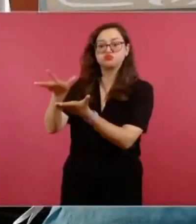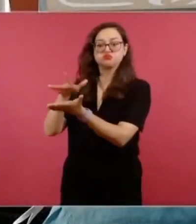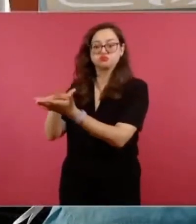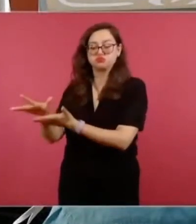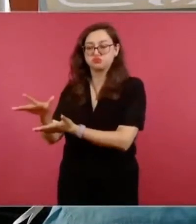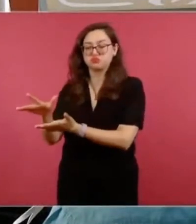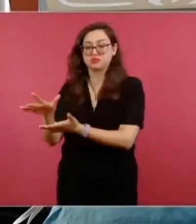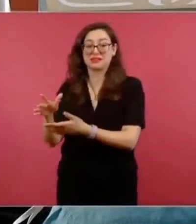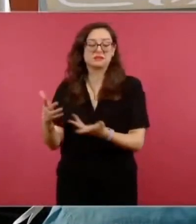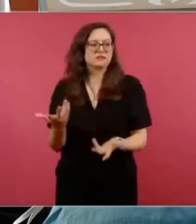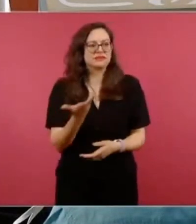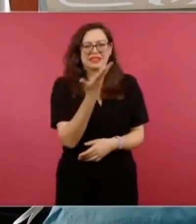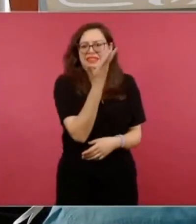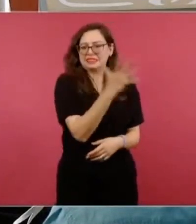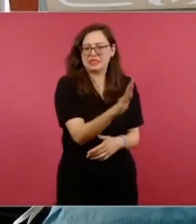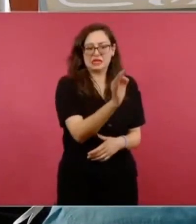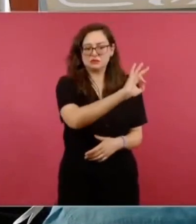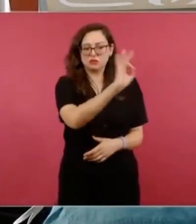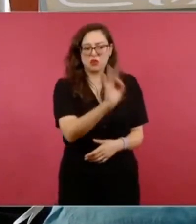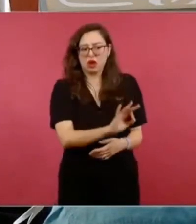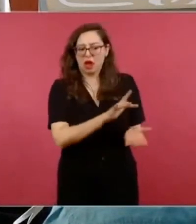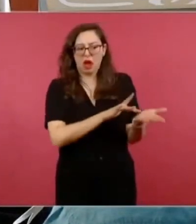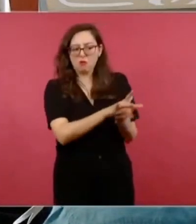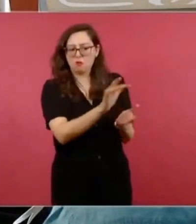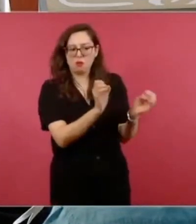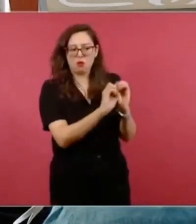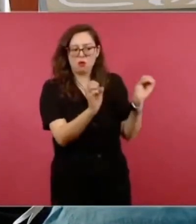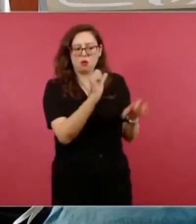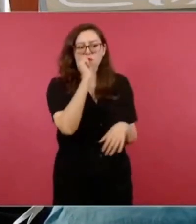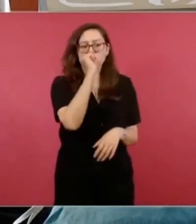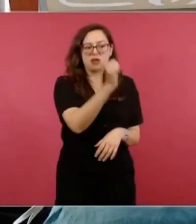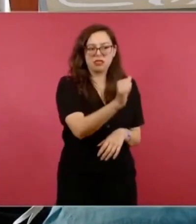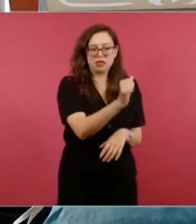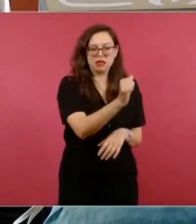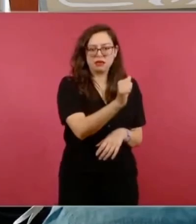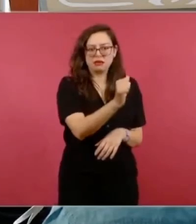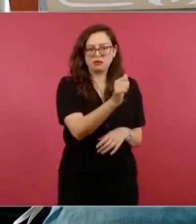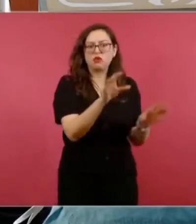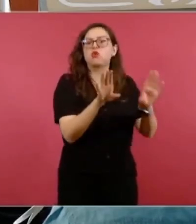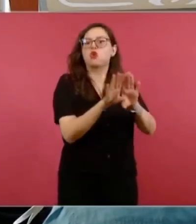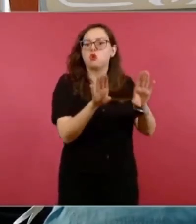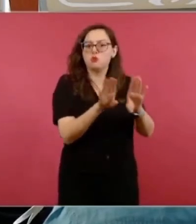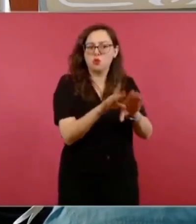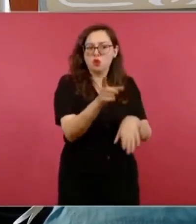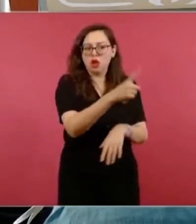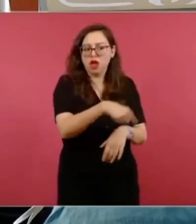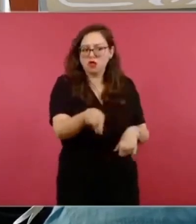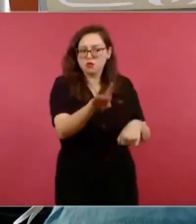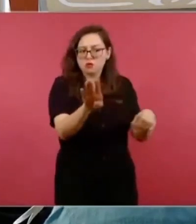no recibe de manera directa este apoyo se beneficia también,